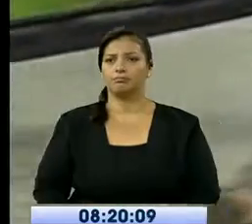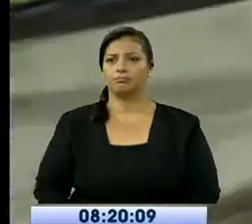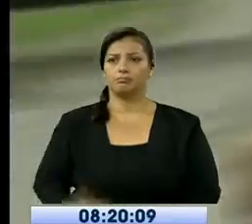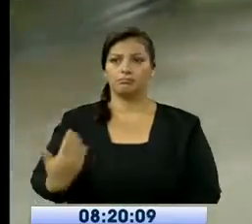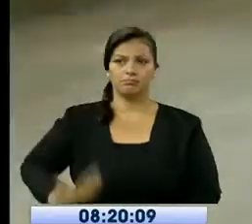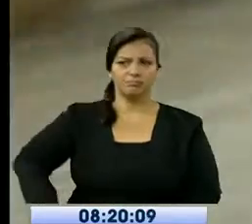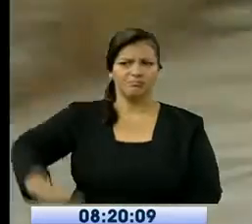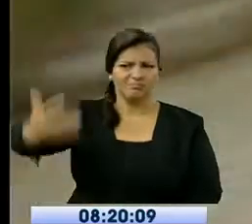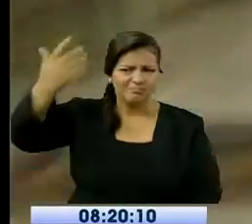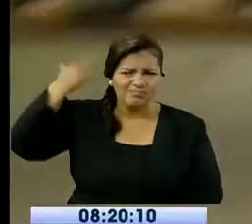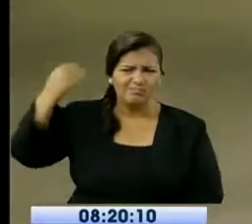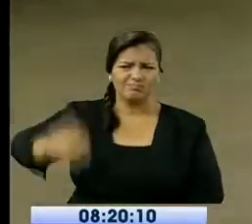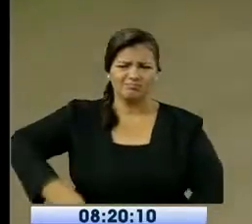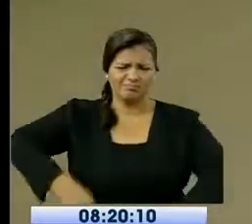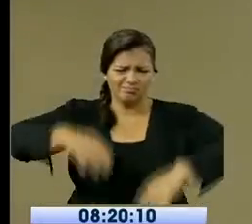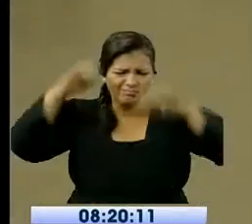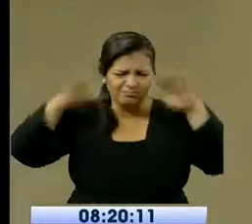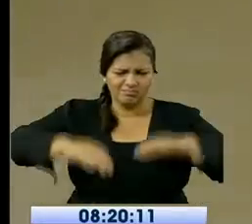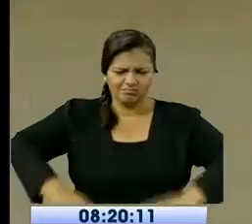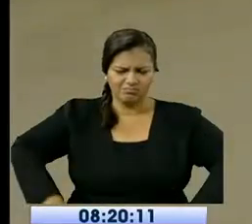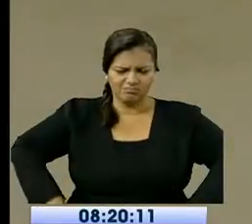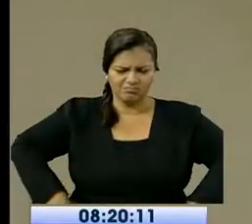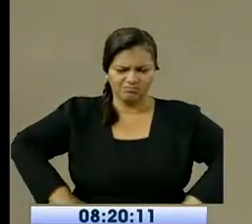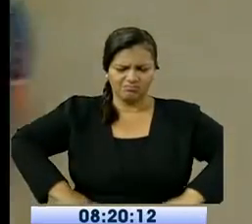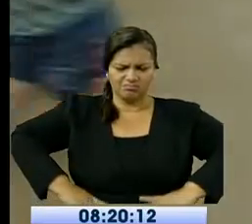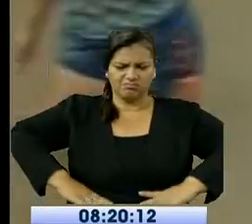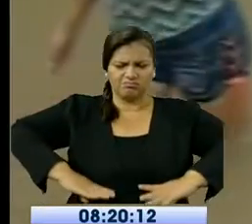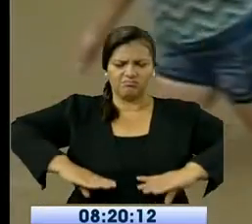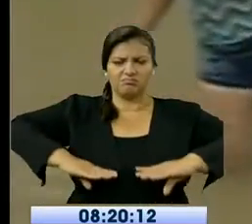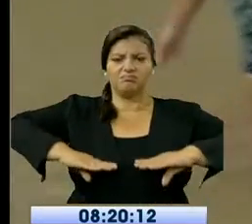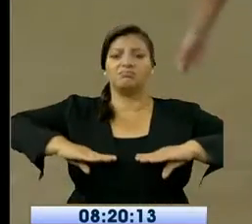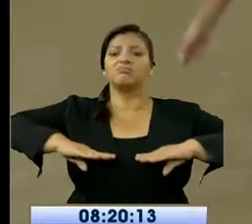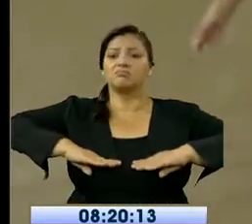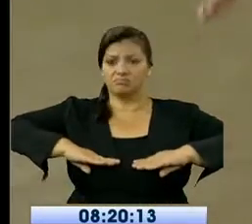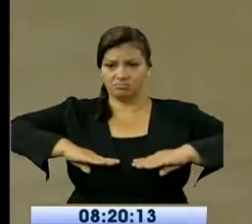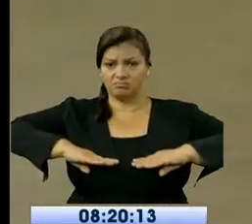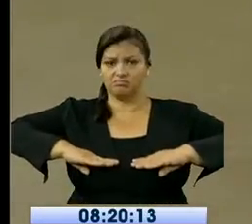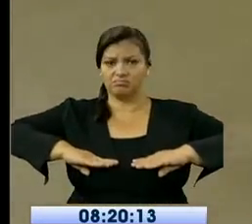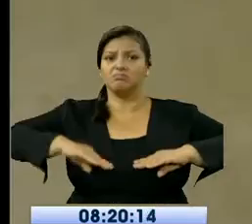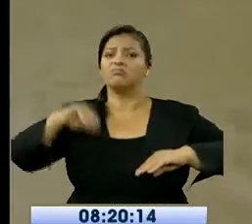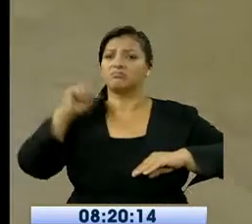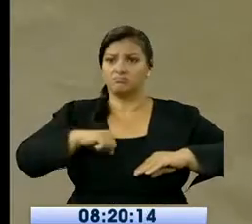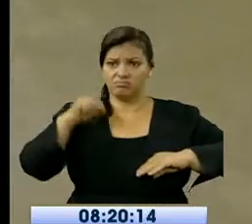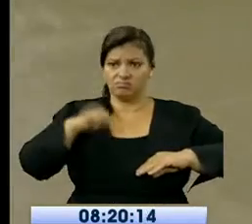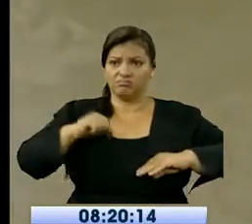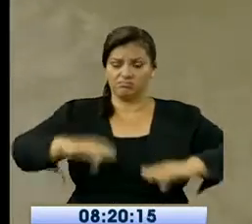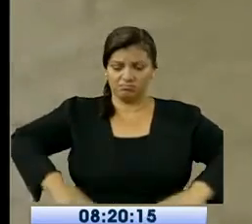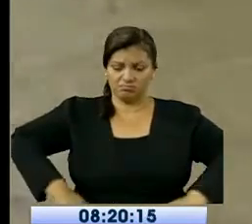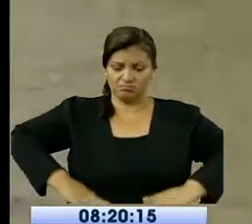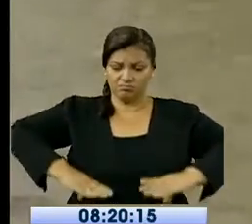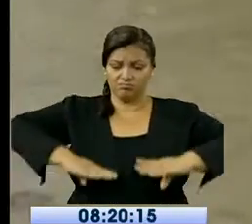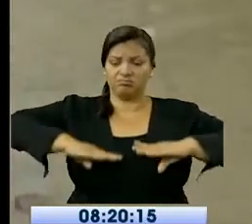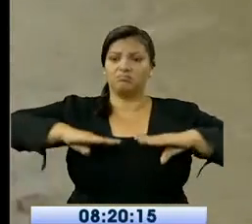antes, hasta aquí por los senos, llegaba el agua. Les llegaba arriba, al pecho. Arriba, yo una vez casi me ahogo.